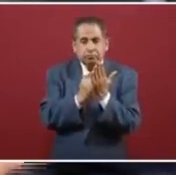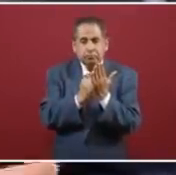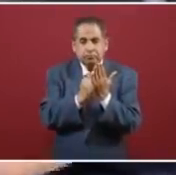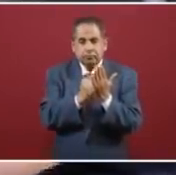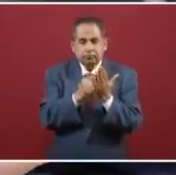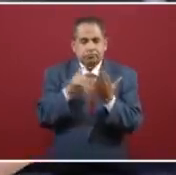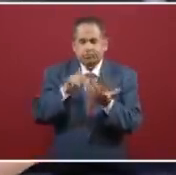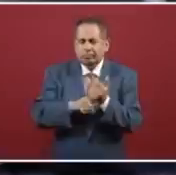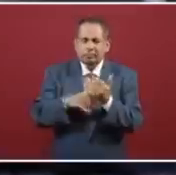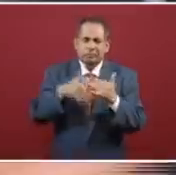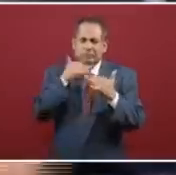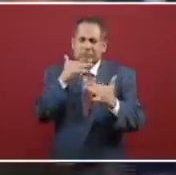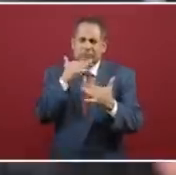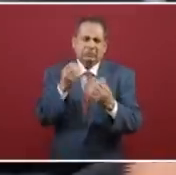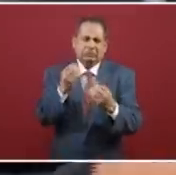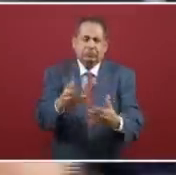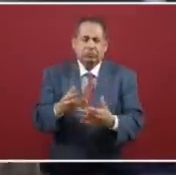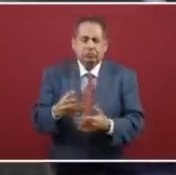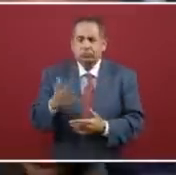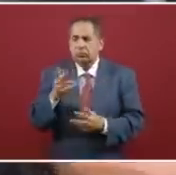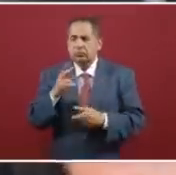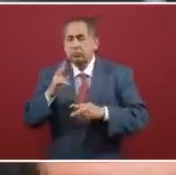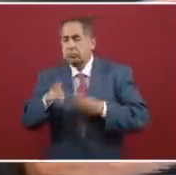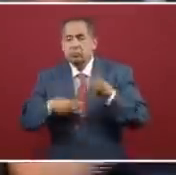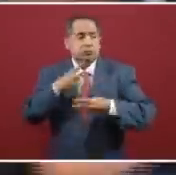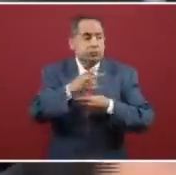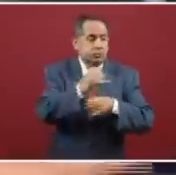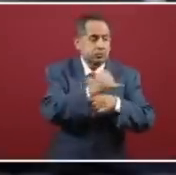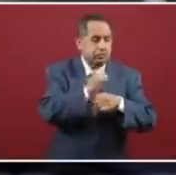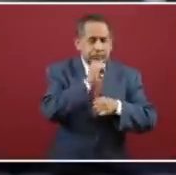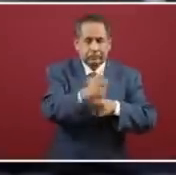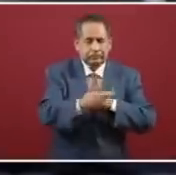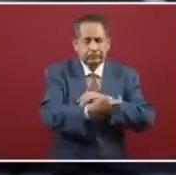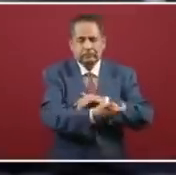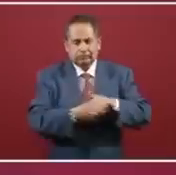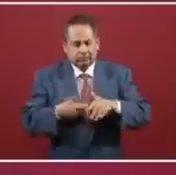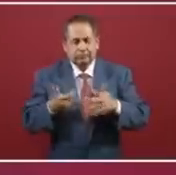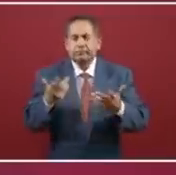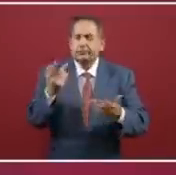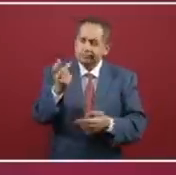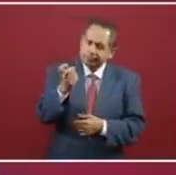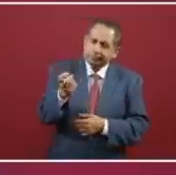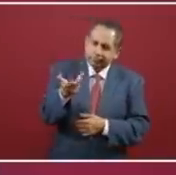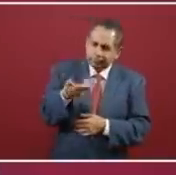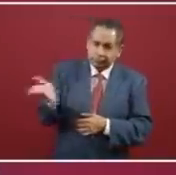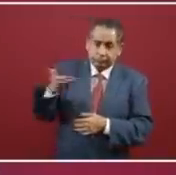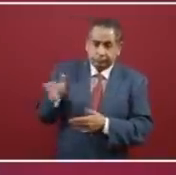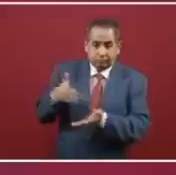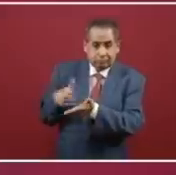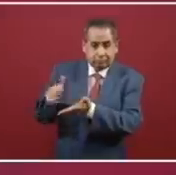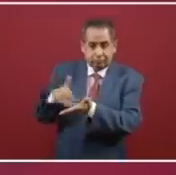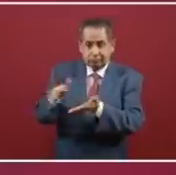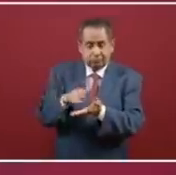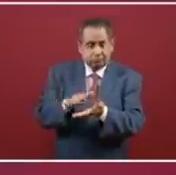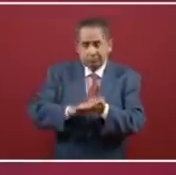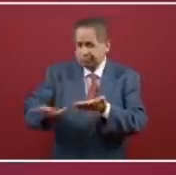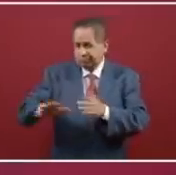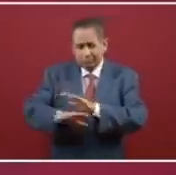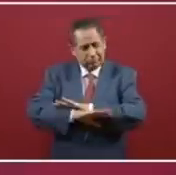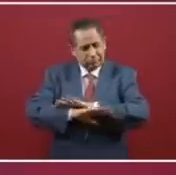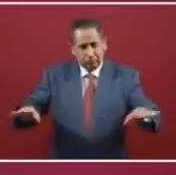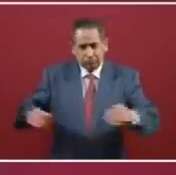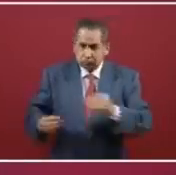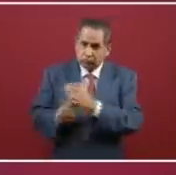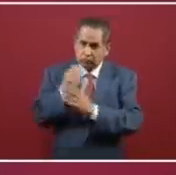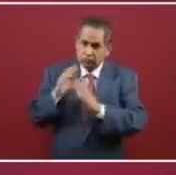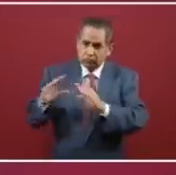fuente de corrupción evidente no no hacían en las inspecciones y había mucho dinero y ahora en medios corría todos y contraté nuevo y los capaciten